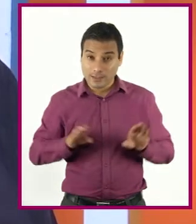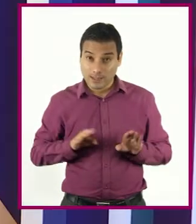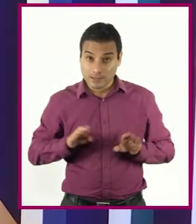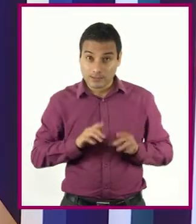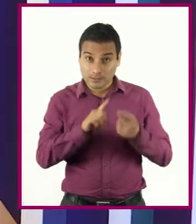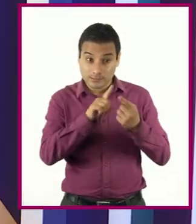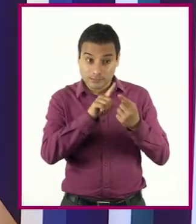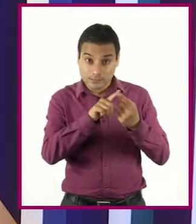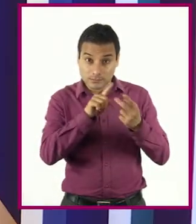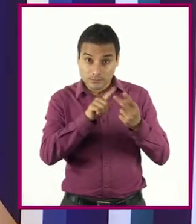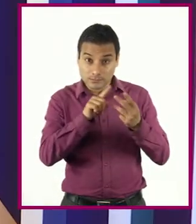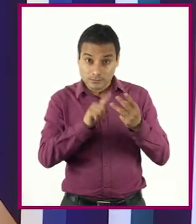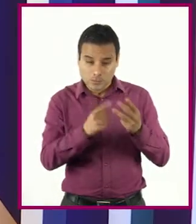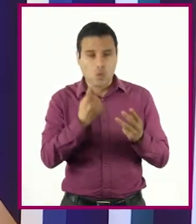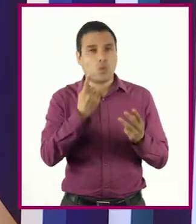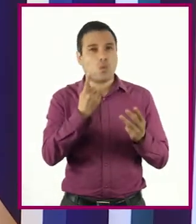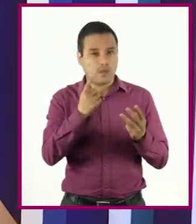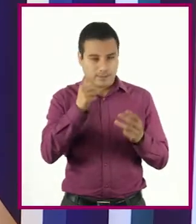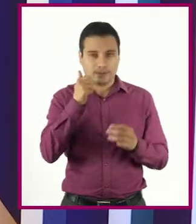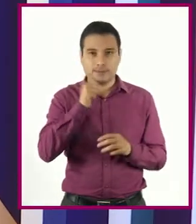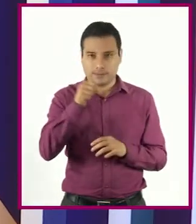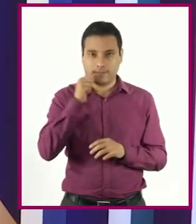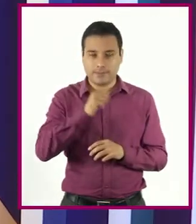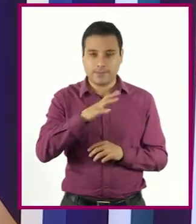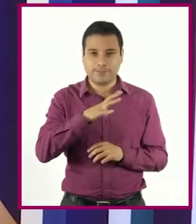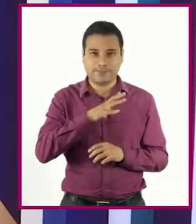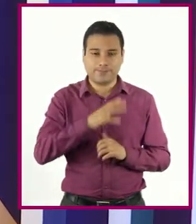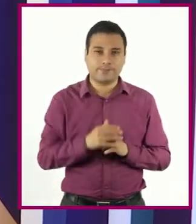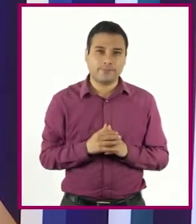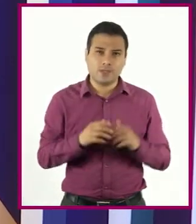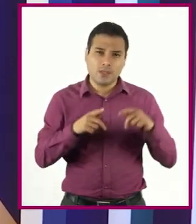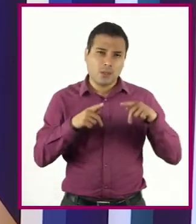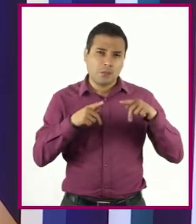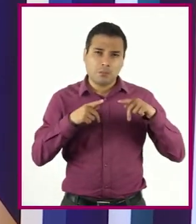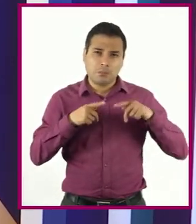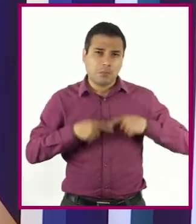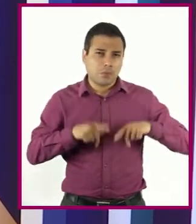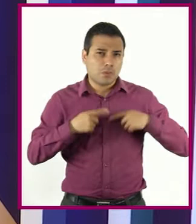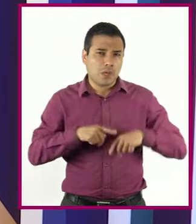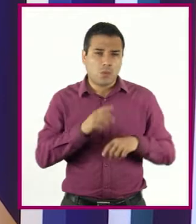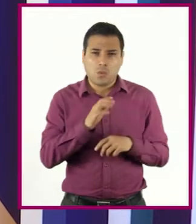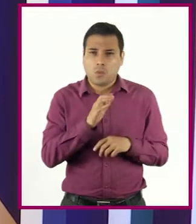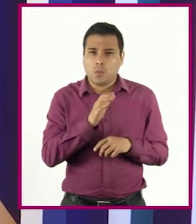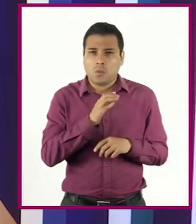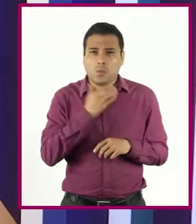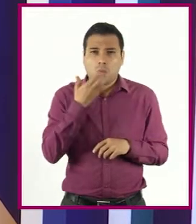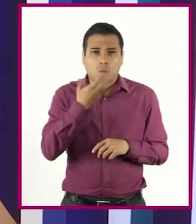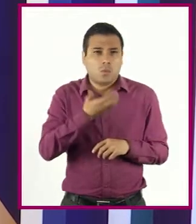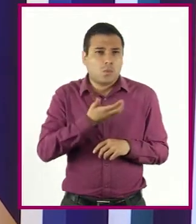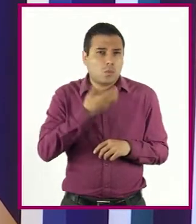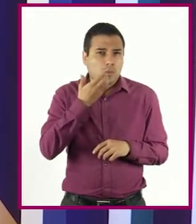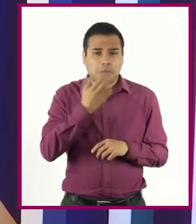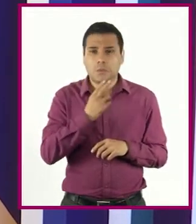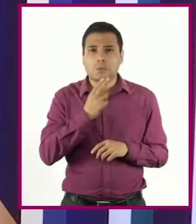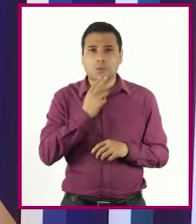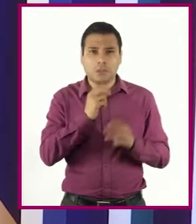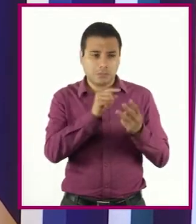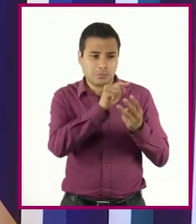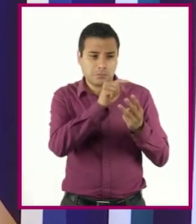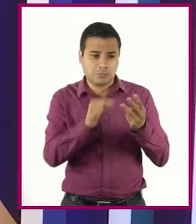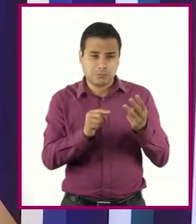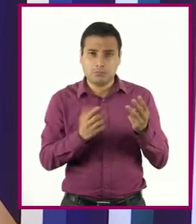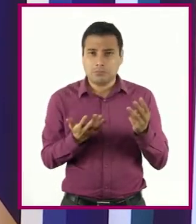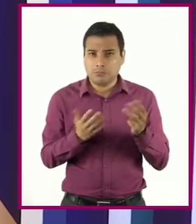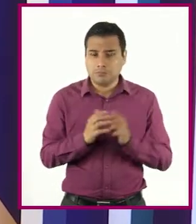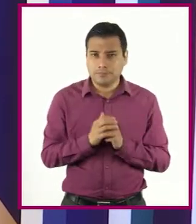posibilidades. La humanidad ha usado esta propiedad para su desarrollo, en específico cuando